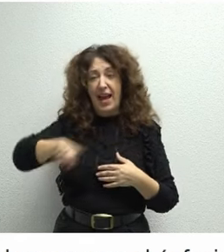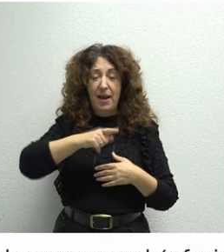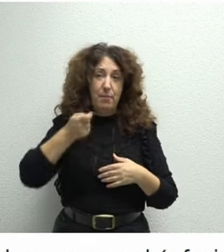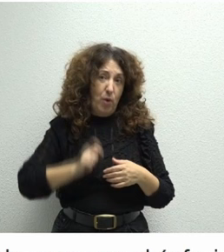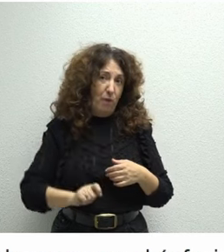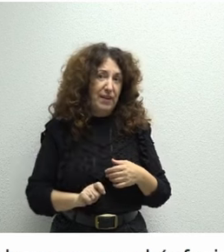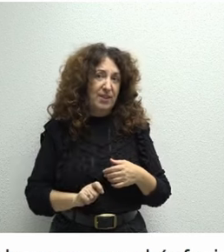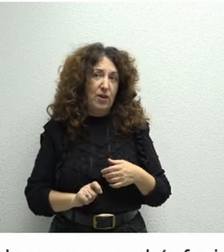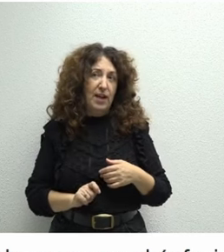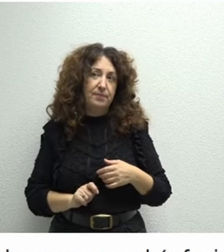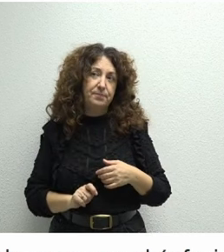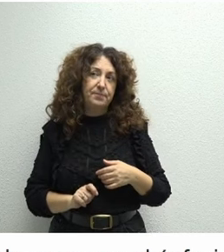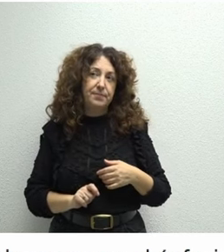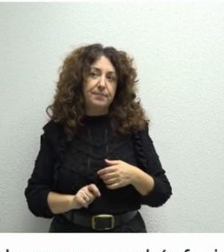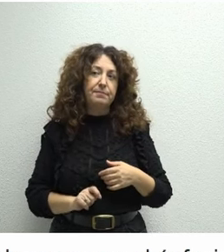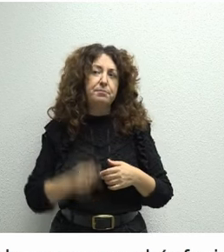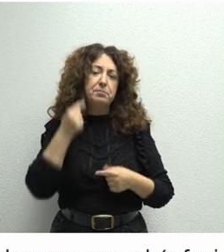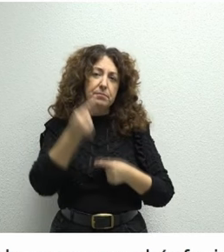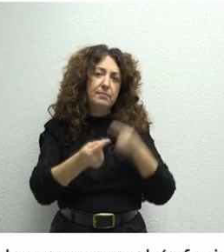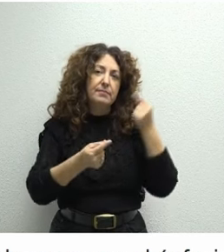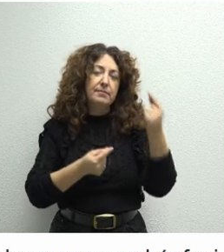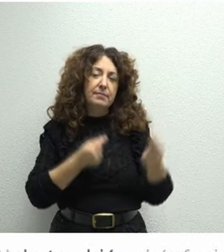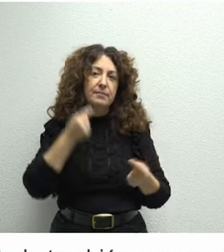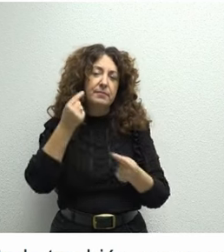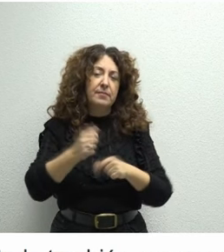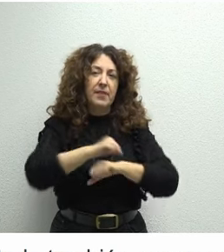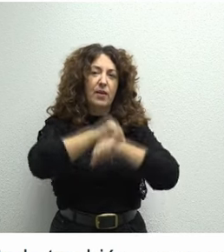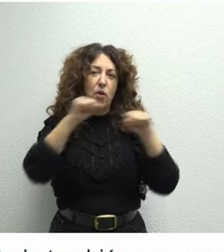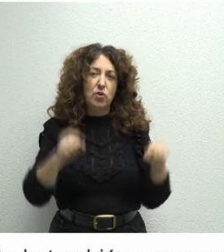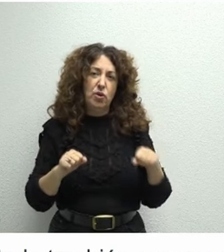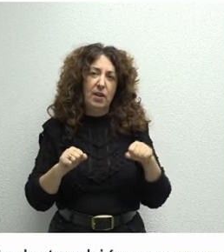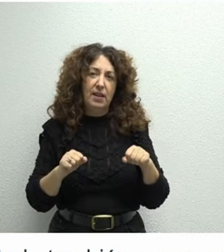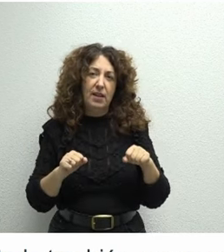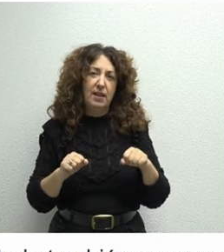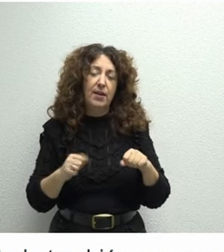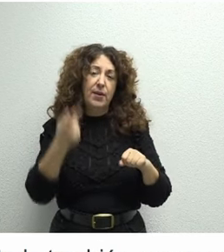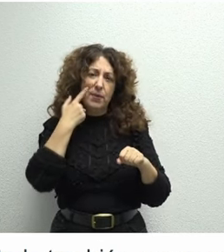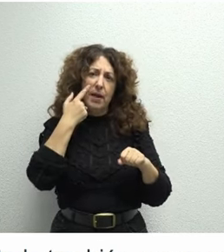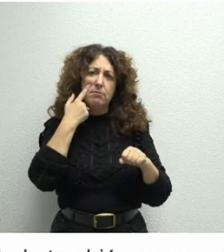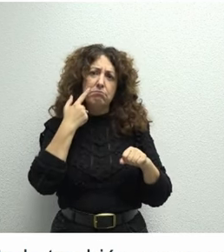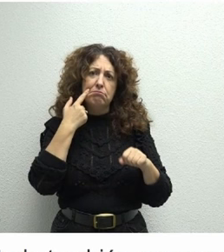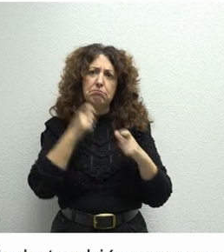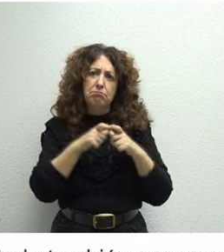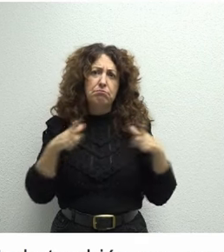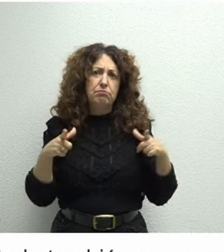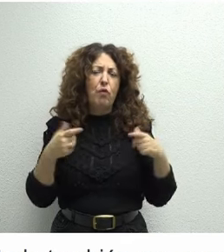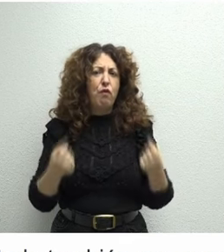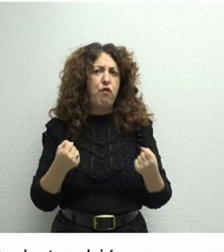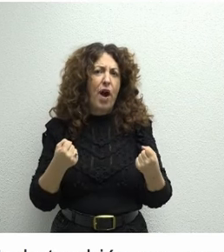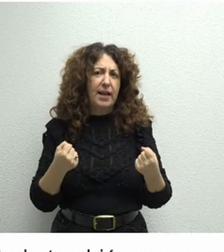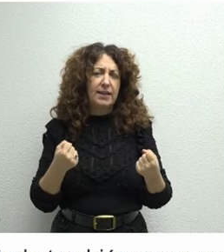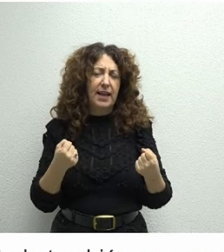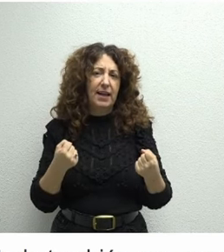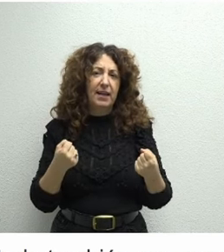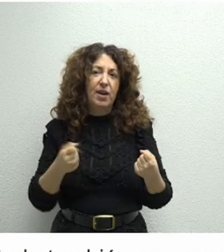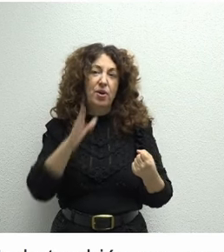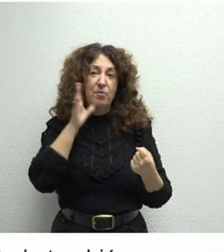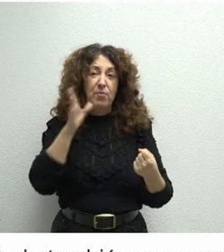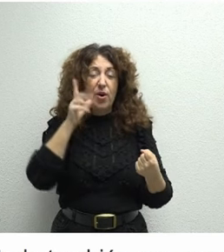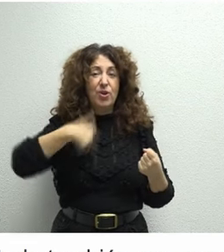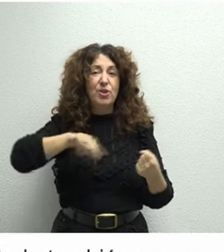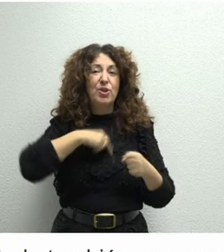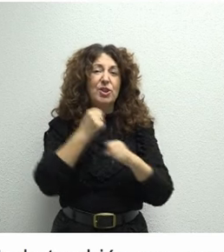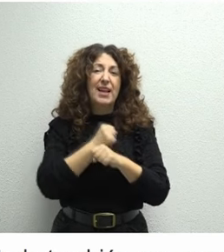intervienen pero que se ha ido consolidando con el paso del tiempo y haciendo cada vez más fuerte porque es verdad que que cuando se